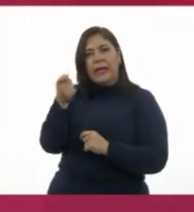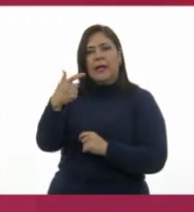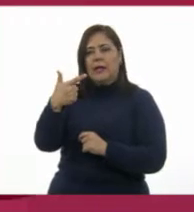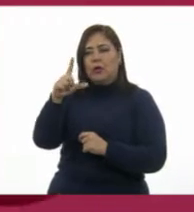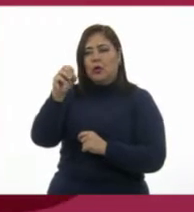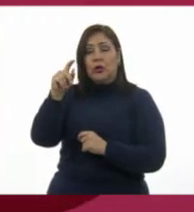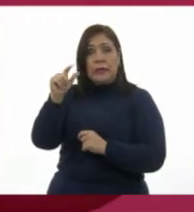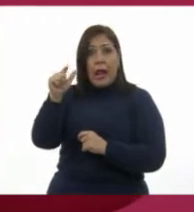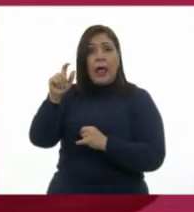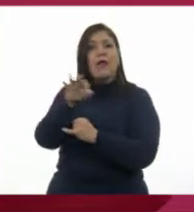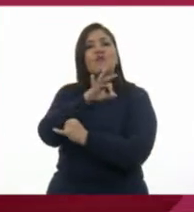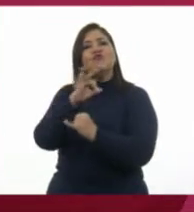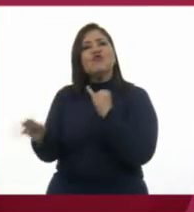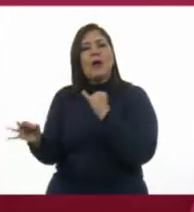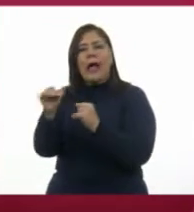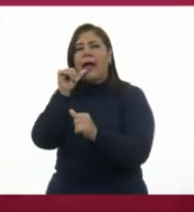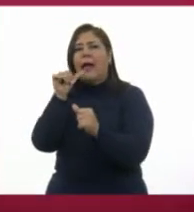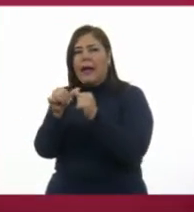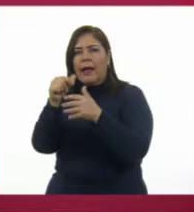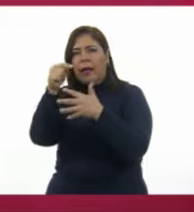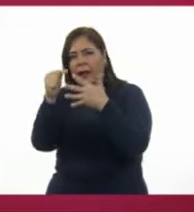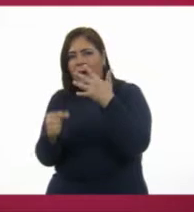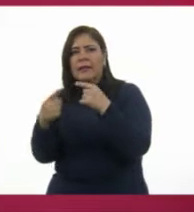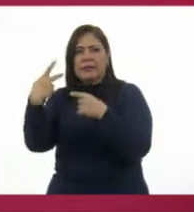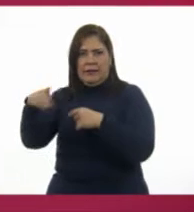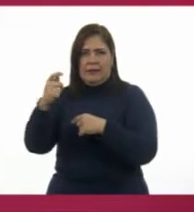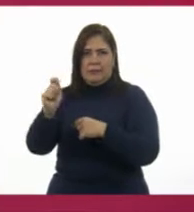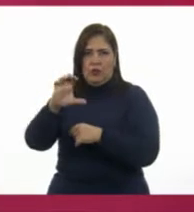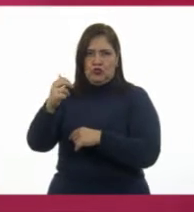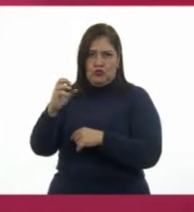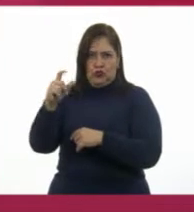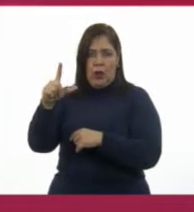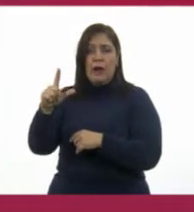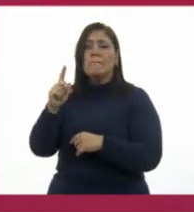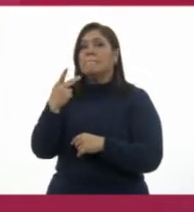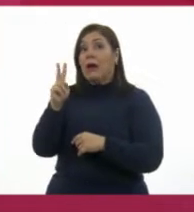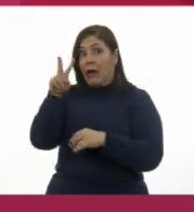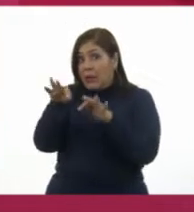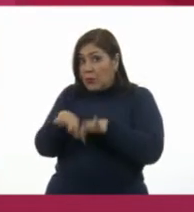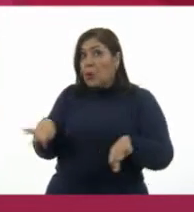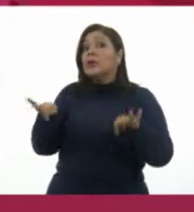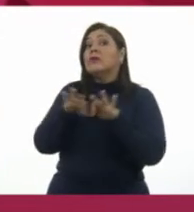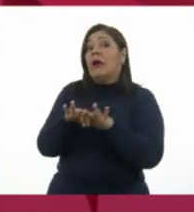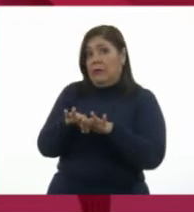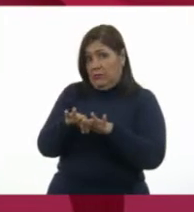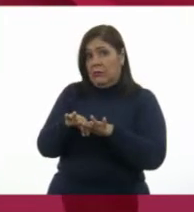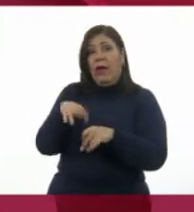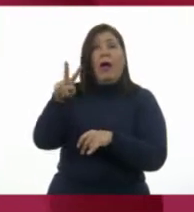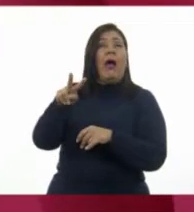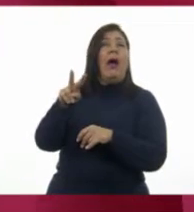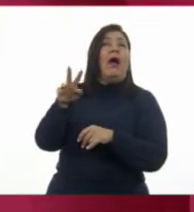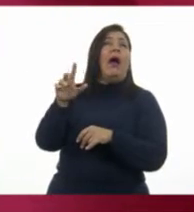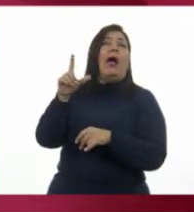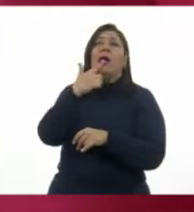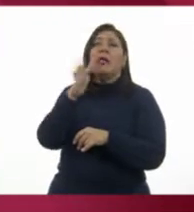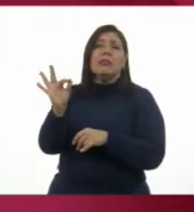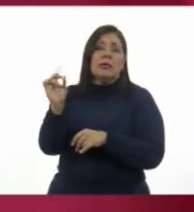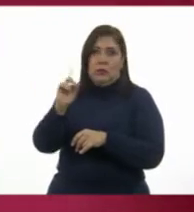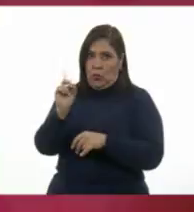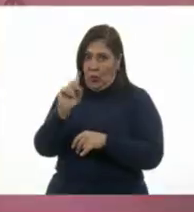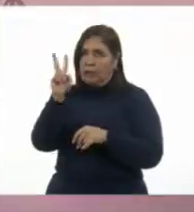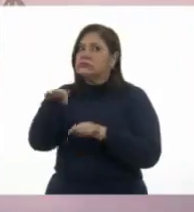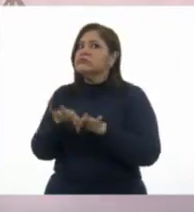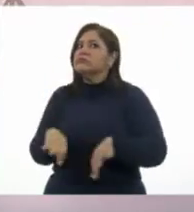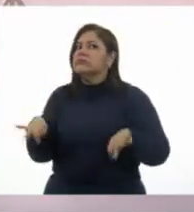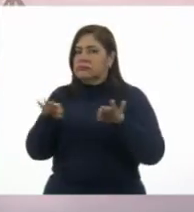alfabeto. No porque esté hasta el último, no es importante. Es menos importante, para nada. Es muy importante, ya lo vimos. Así es.